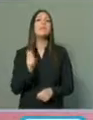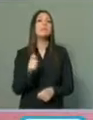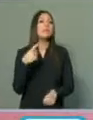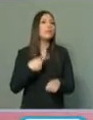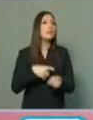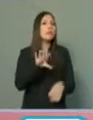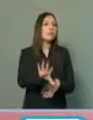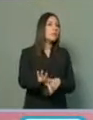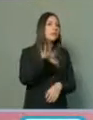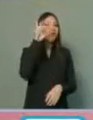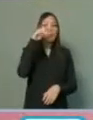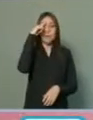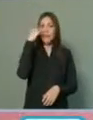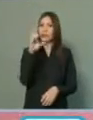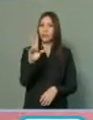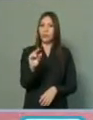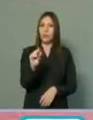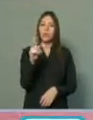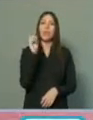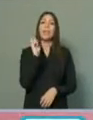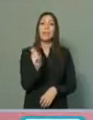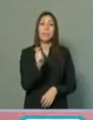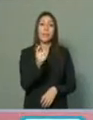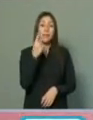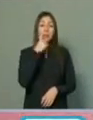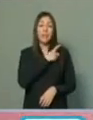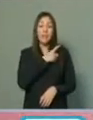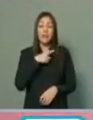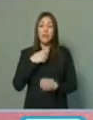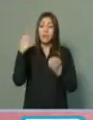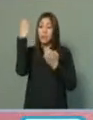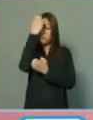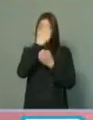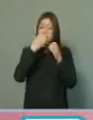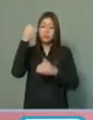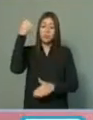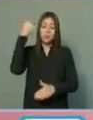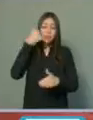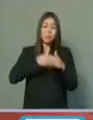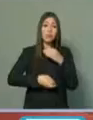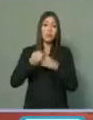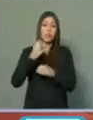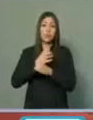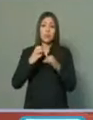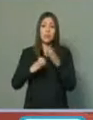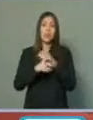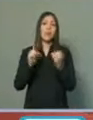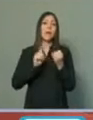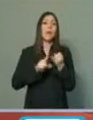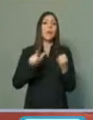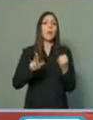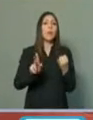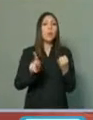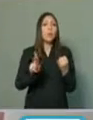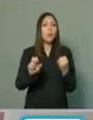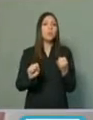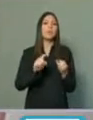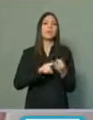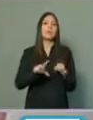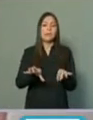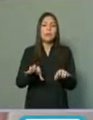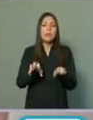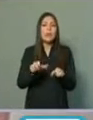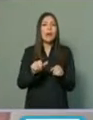diagnóstico definitivo se deben descartar otras patologías, por ejemplo, artritis reumatoide, lupus eritematoso, y esas